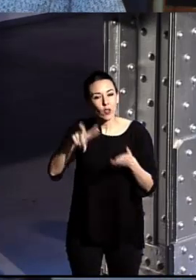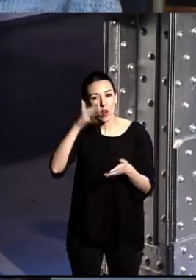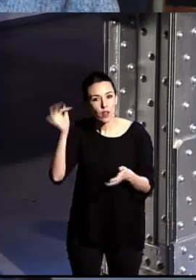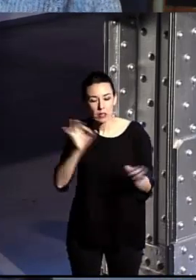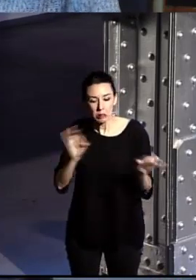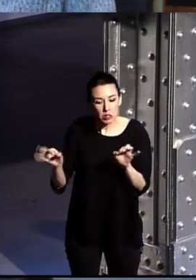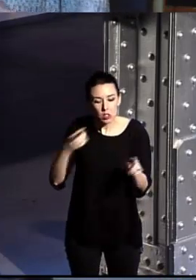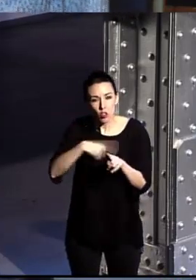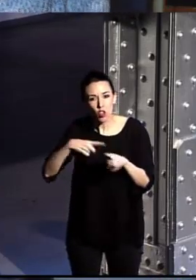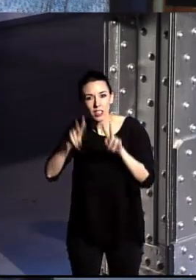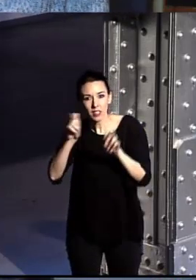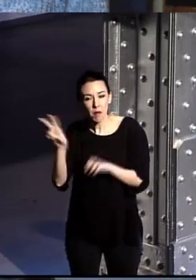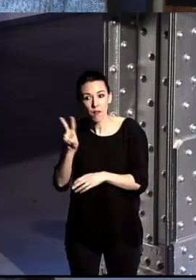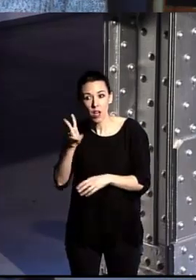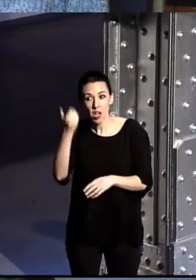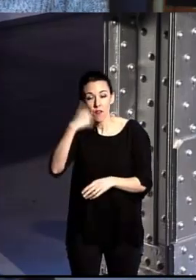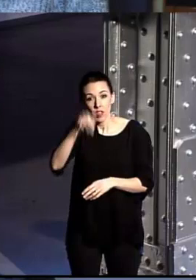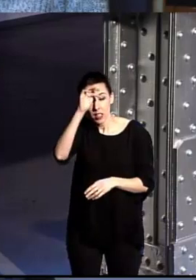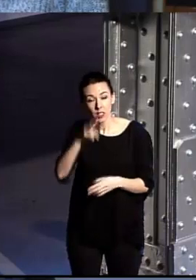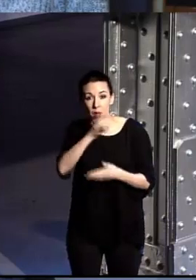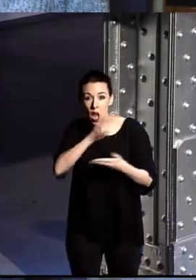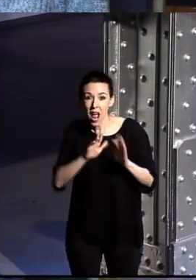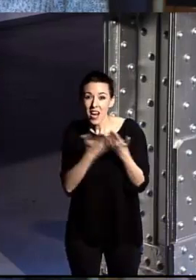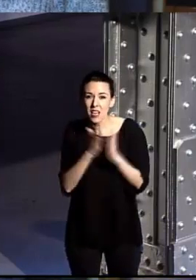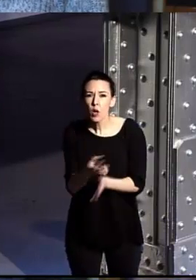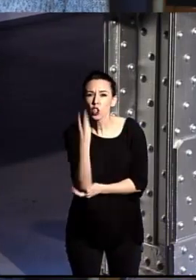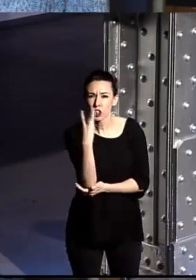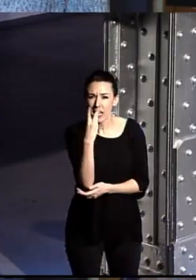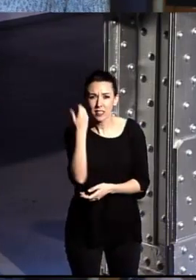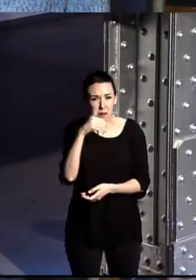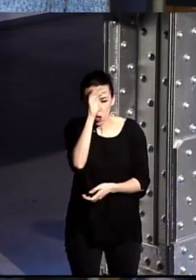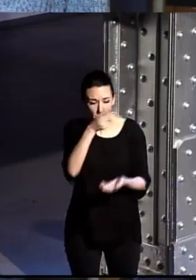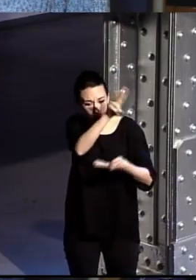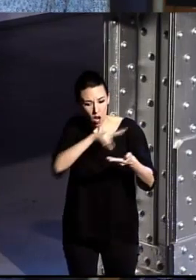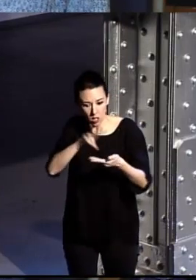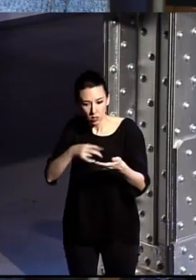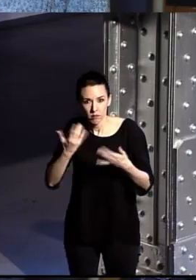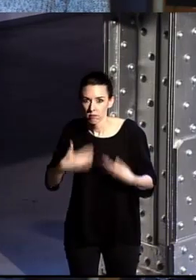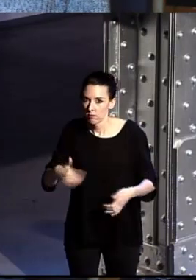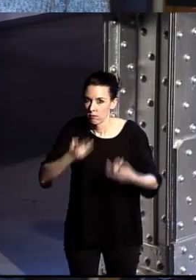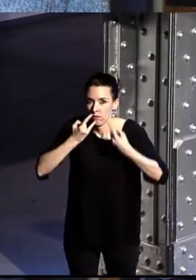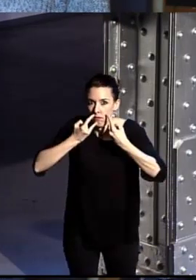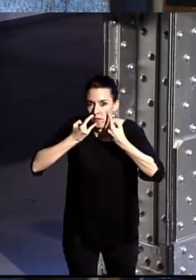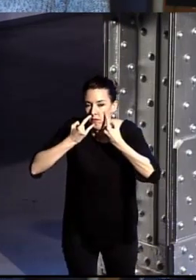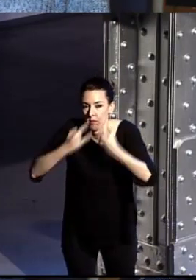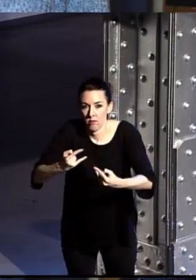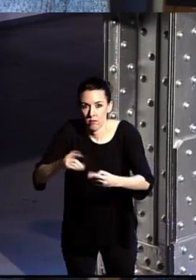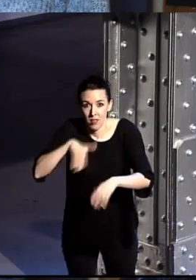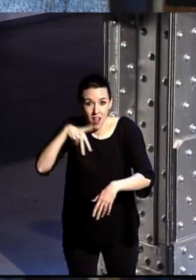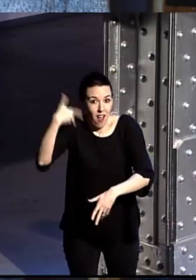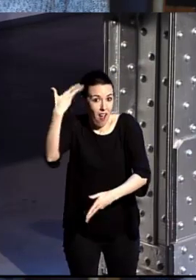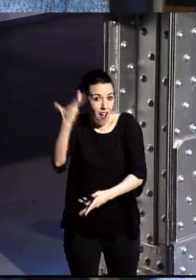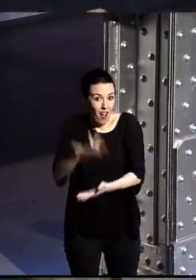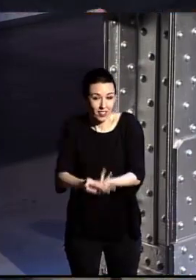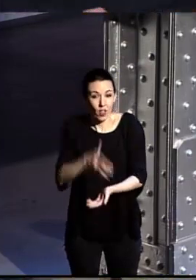preparando unas cosas sobre Verne, se mete un fin de semana, se lee 3 novelas suyas y cae ya presa de la fascinación, y esto nos lleva hasta este